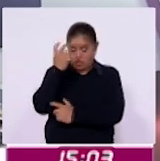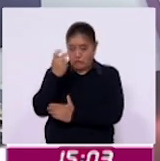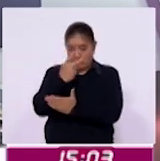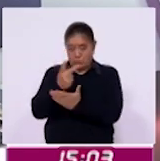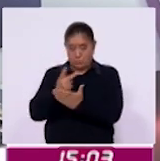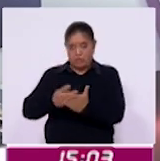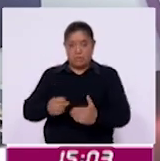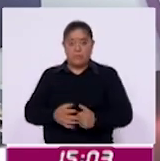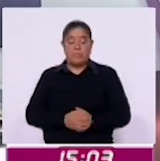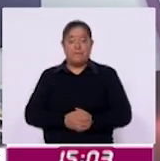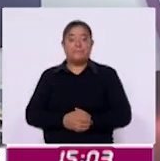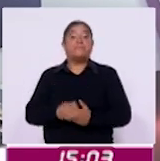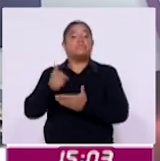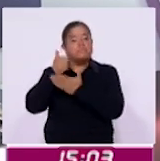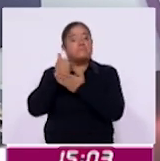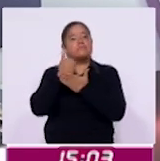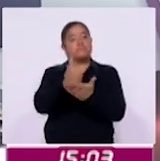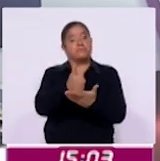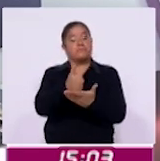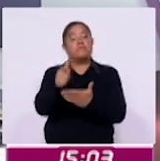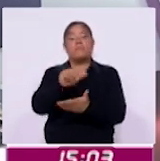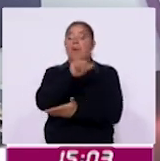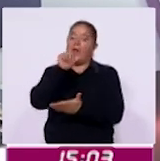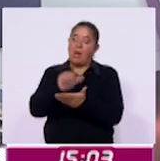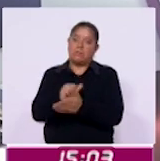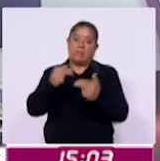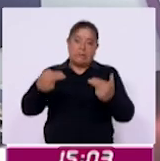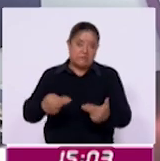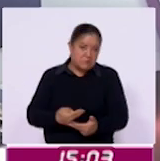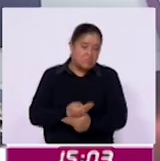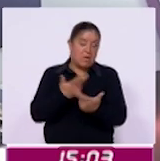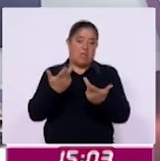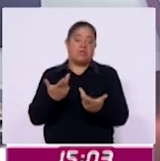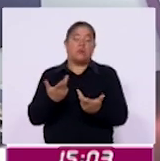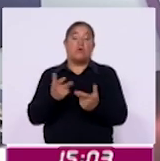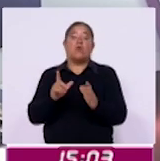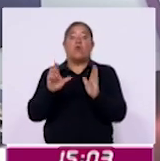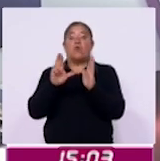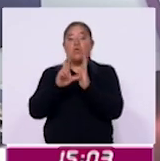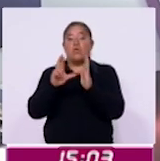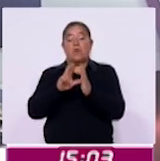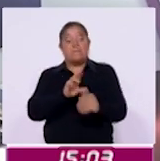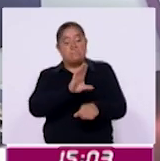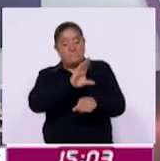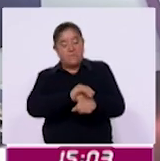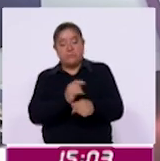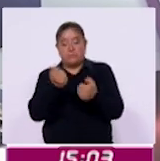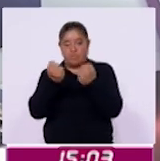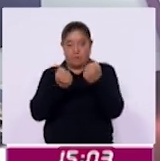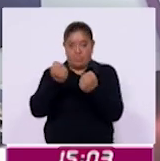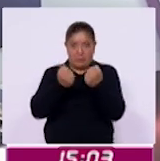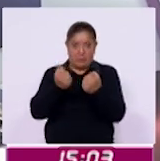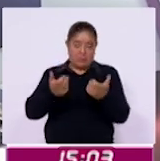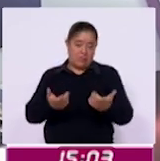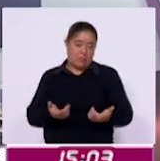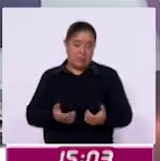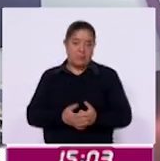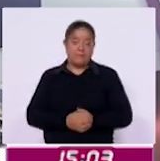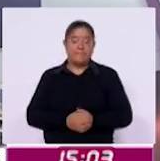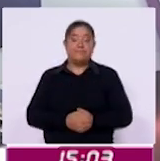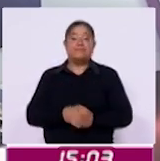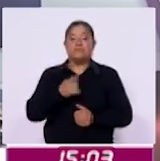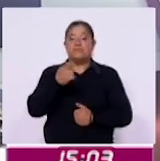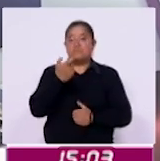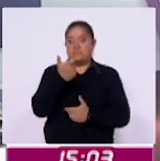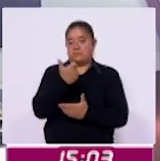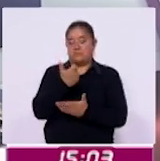programa. Los ayudemos con sus actas de nacimiento, con sus licencias, con sus